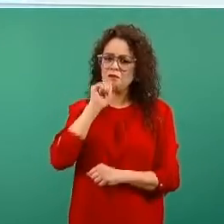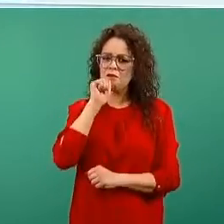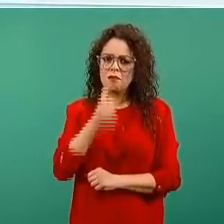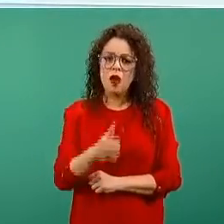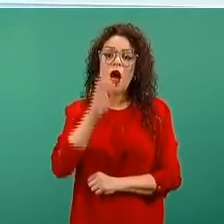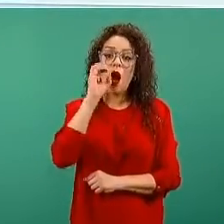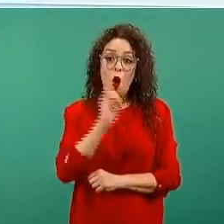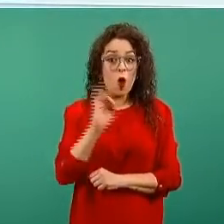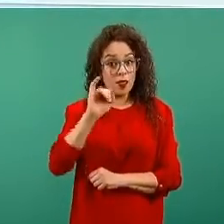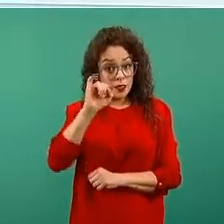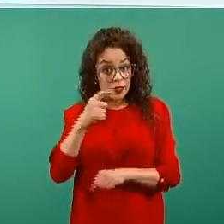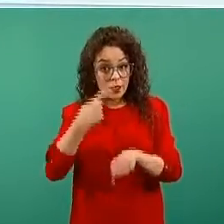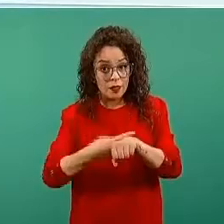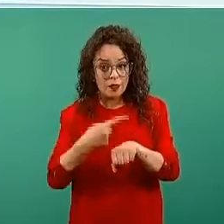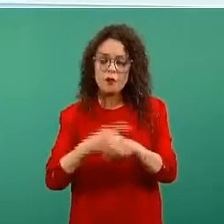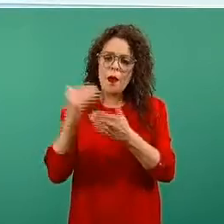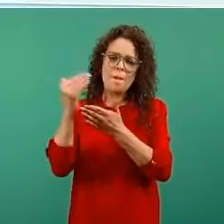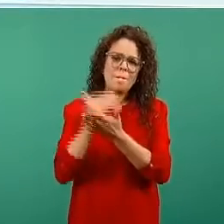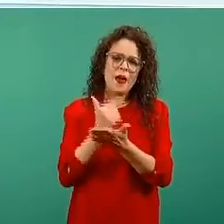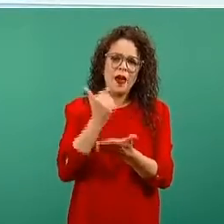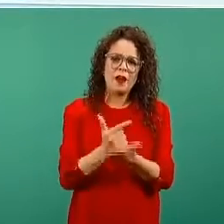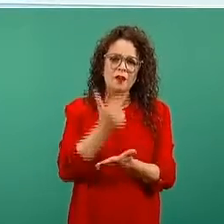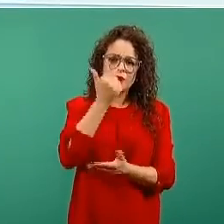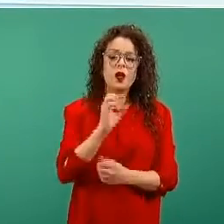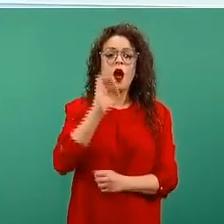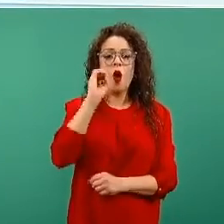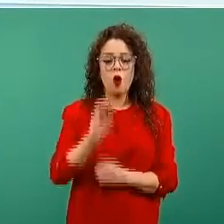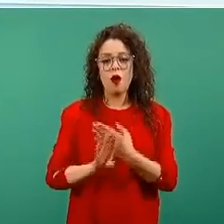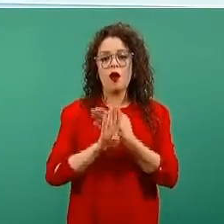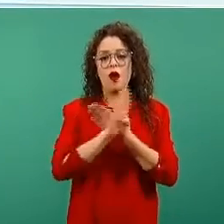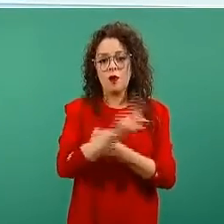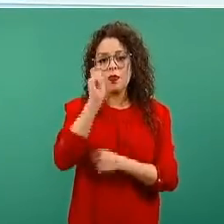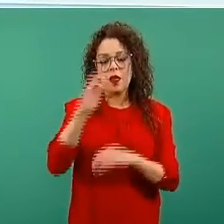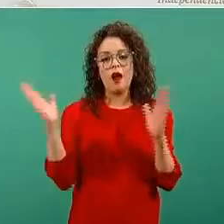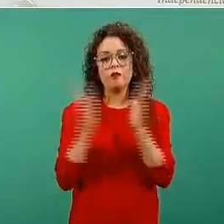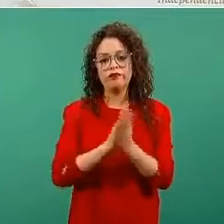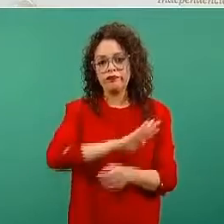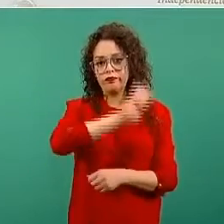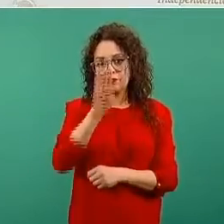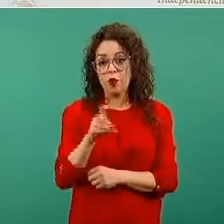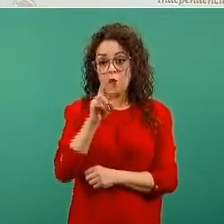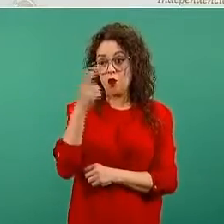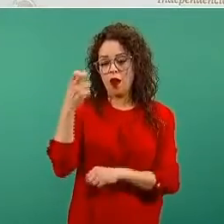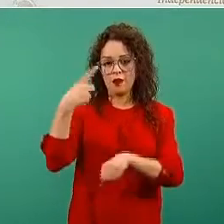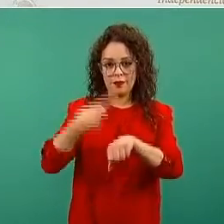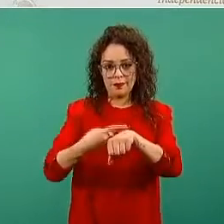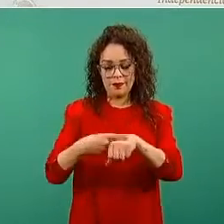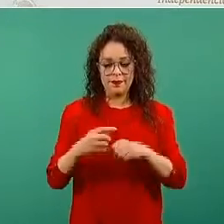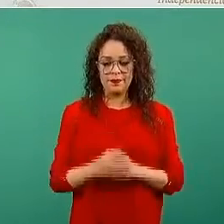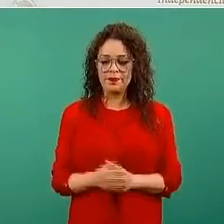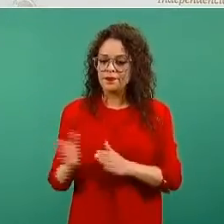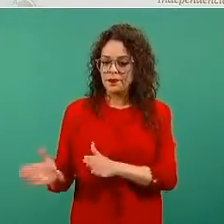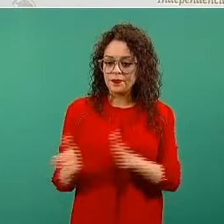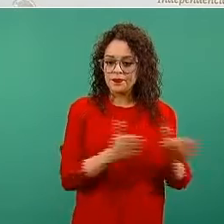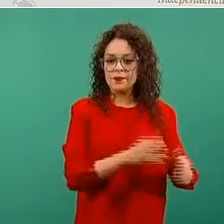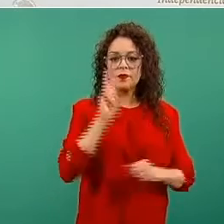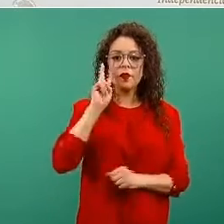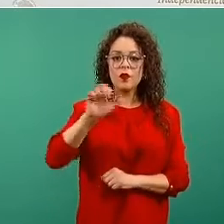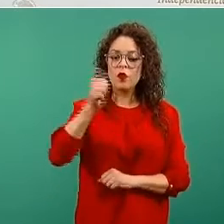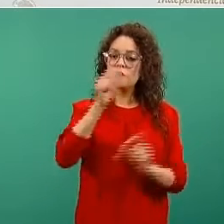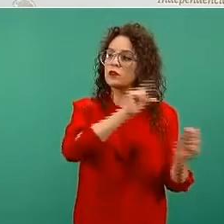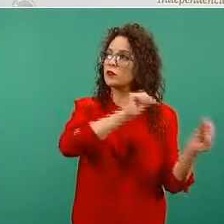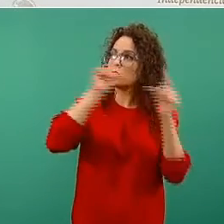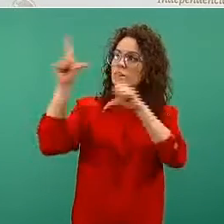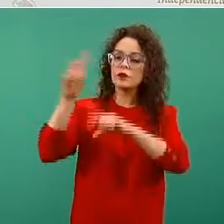grave o fallecer a consecuencia de la enfermedad. Si vemos la siguiente diapositiva, vamos a